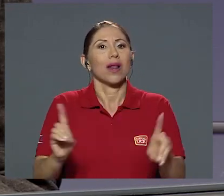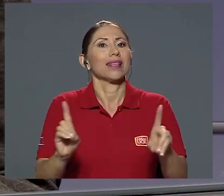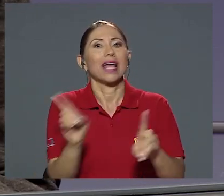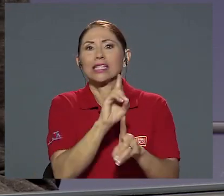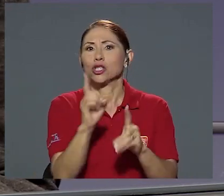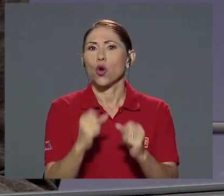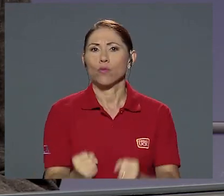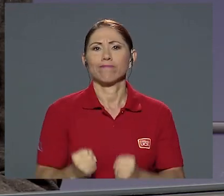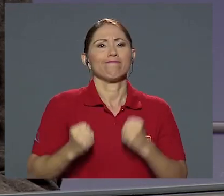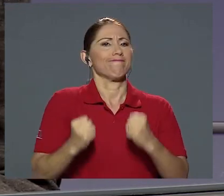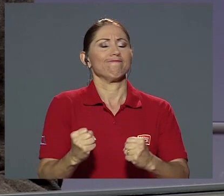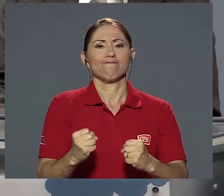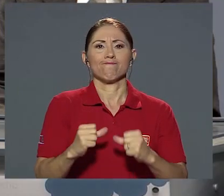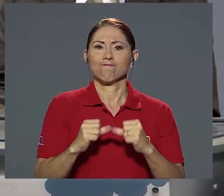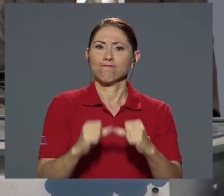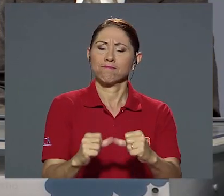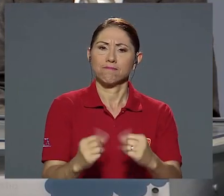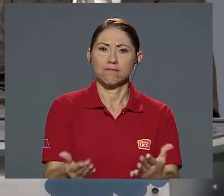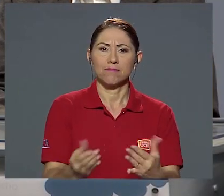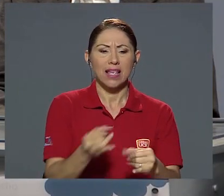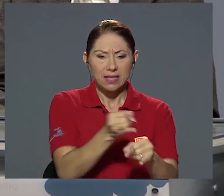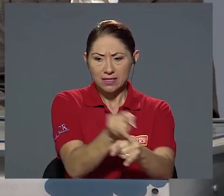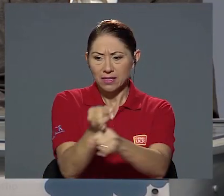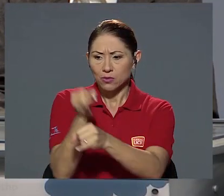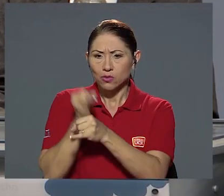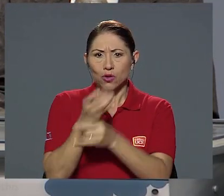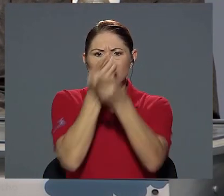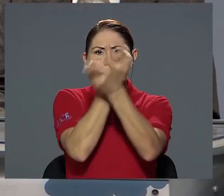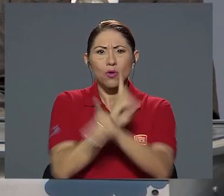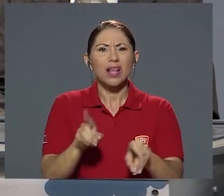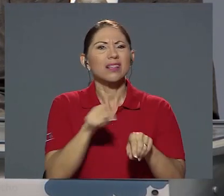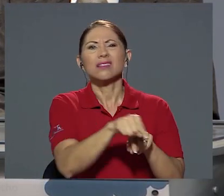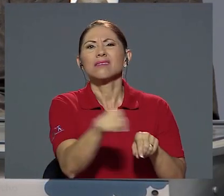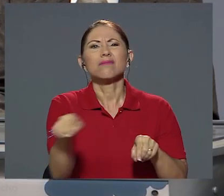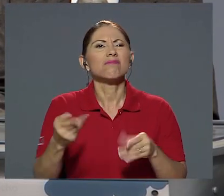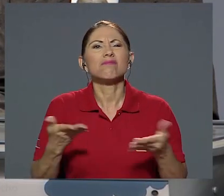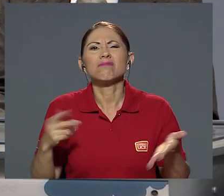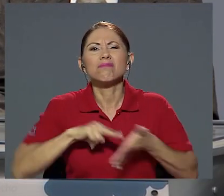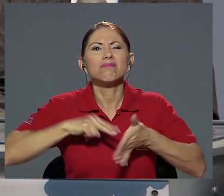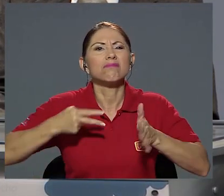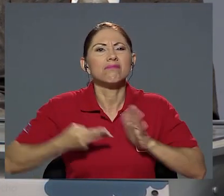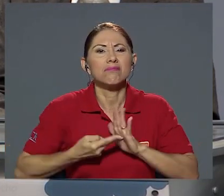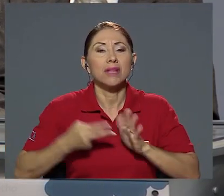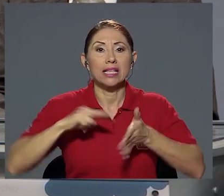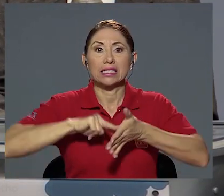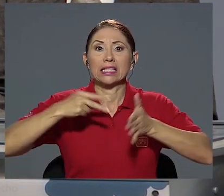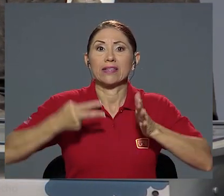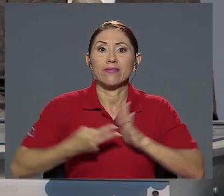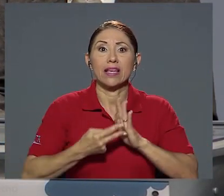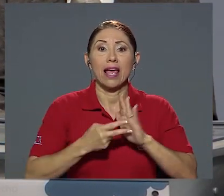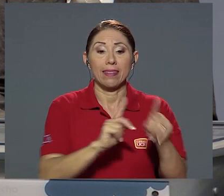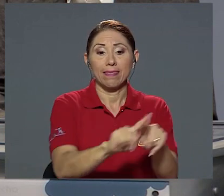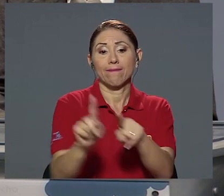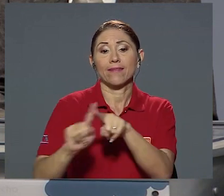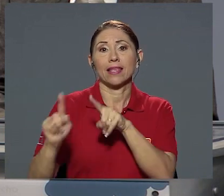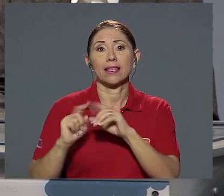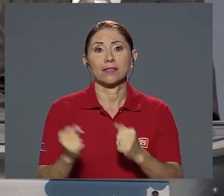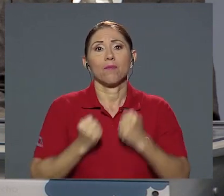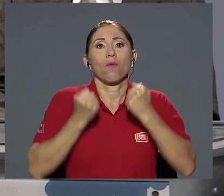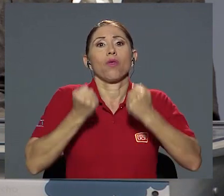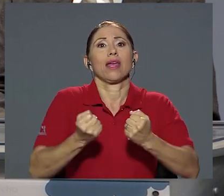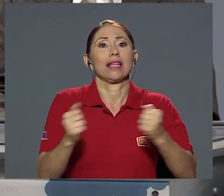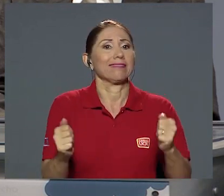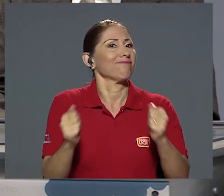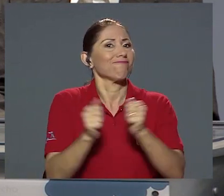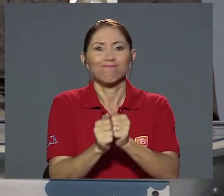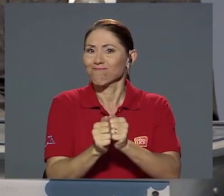son lo suficientemente fuertes. ¿A qué me refiero con instituciones democráticas? Me refiero a una separación de poderes,